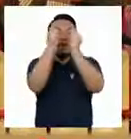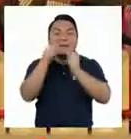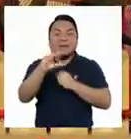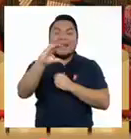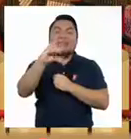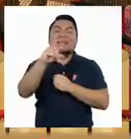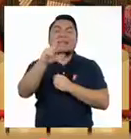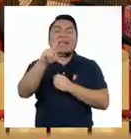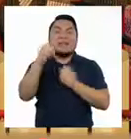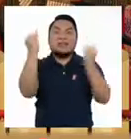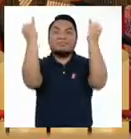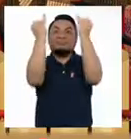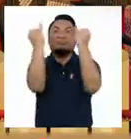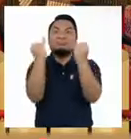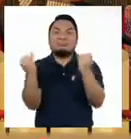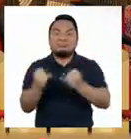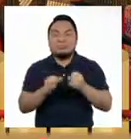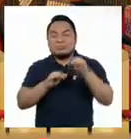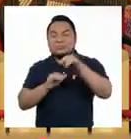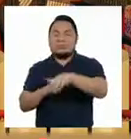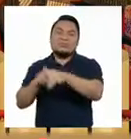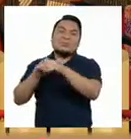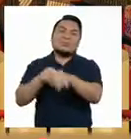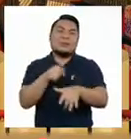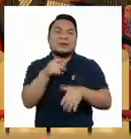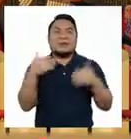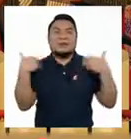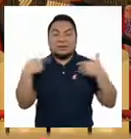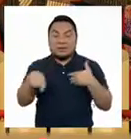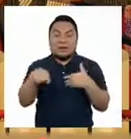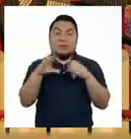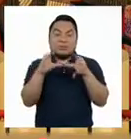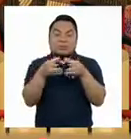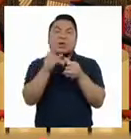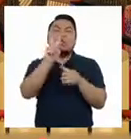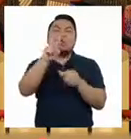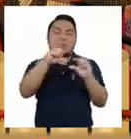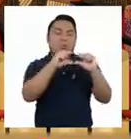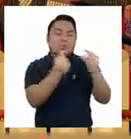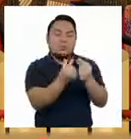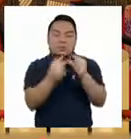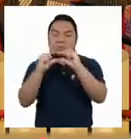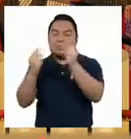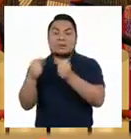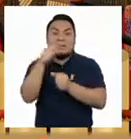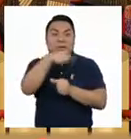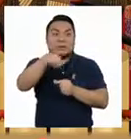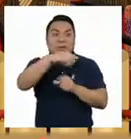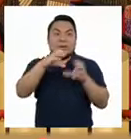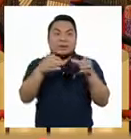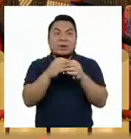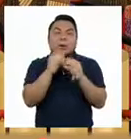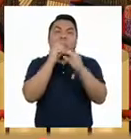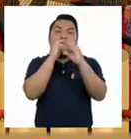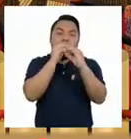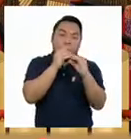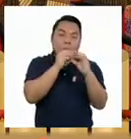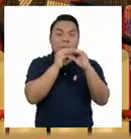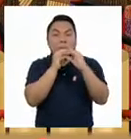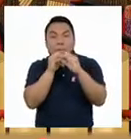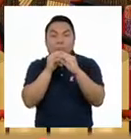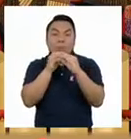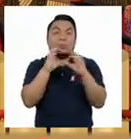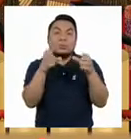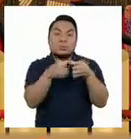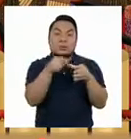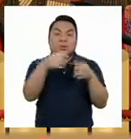Candelaria. Los sicuris están repartidos en dos grupos, los que soplan los sicus, que son ira,